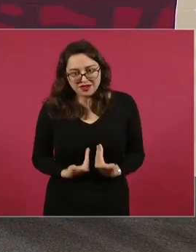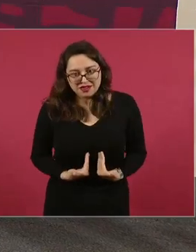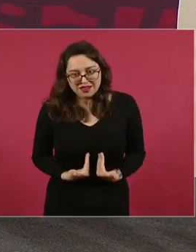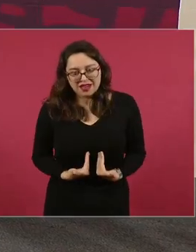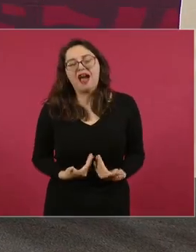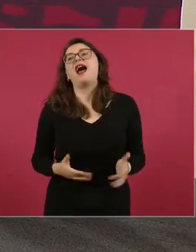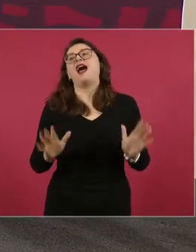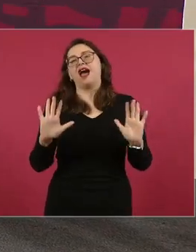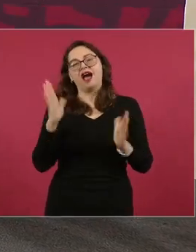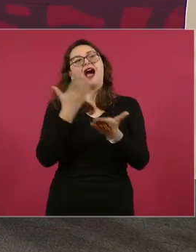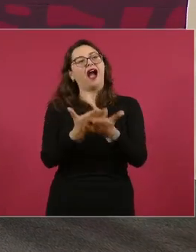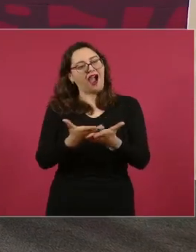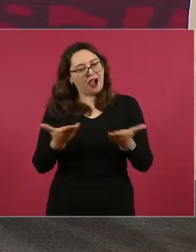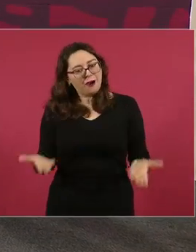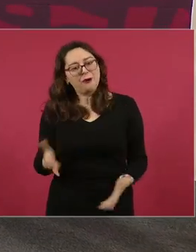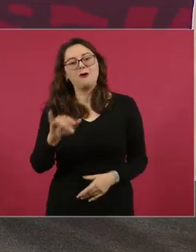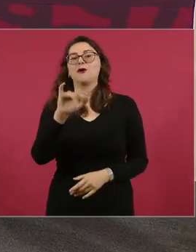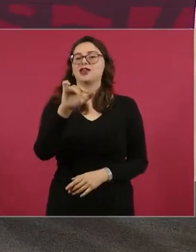son muy